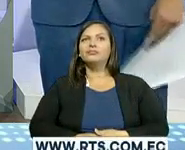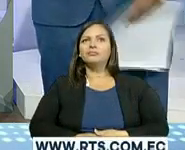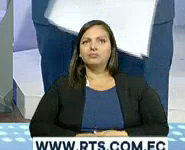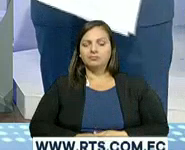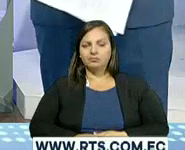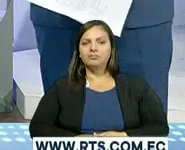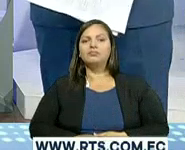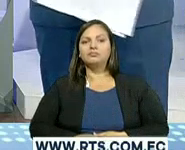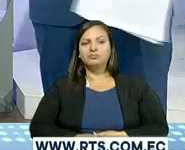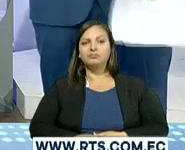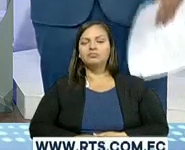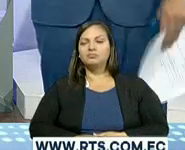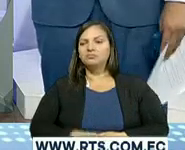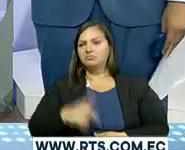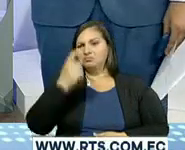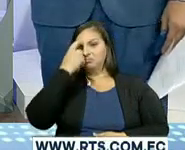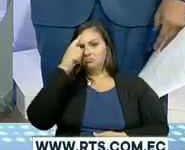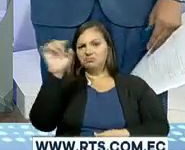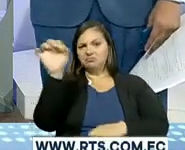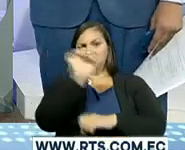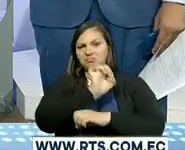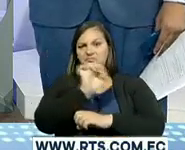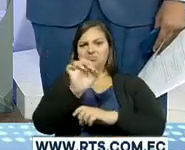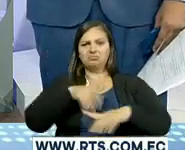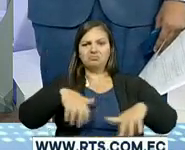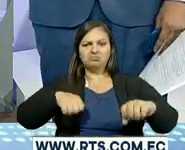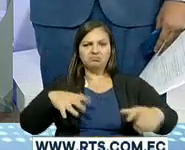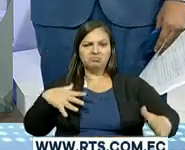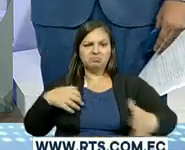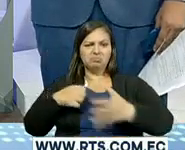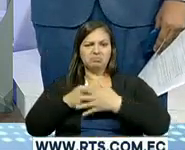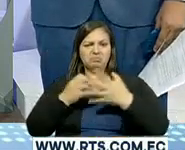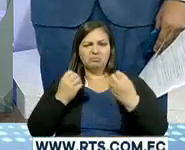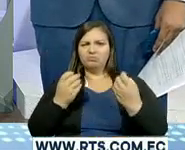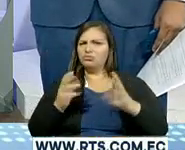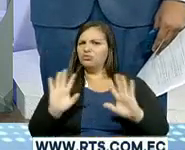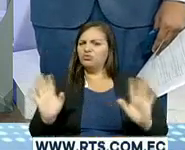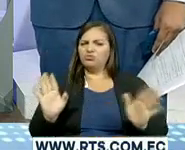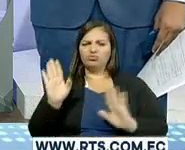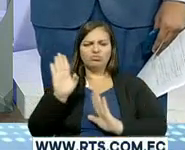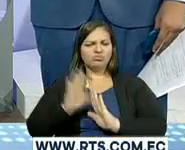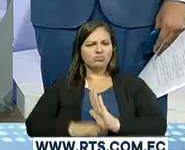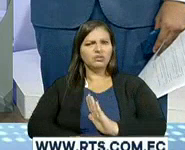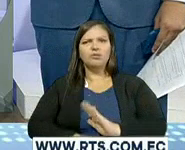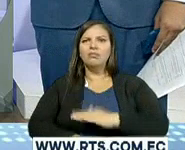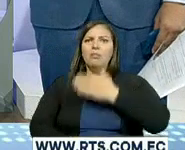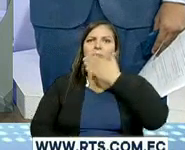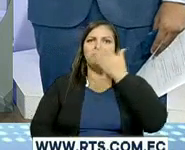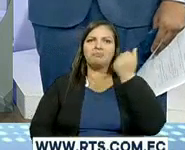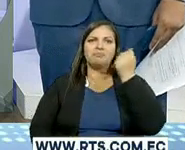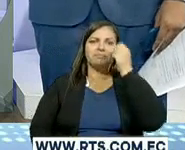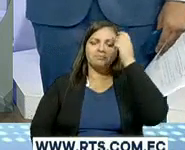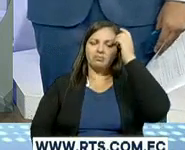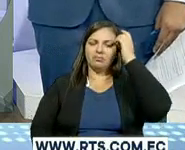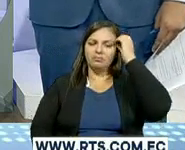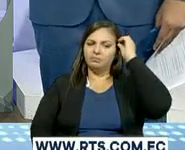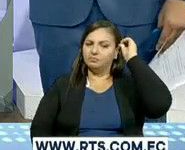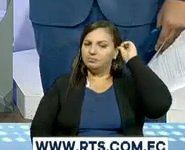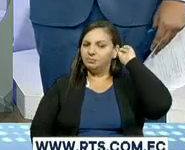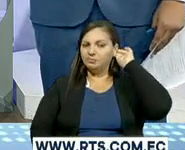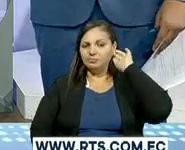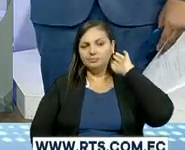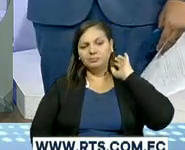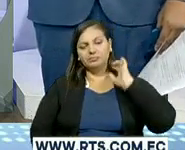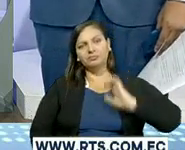disminuyendo o no ver absolutamente ningún accidente de tránsito. Bien, ya lo veníamos diciendo, lo estamos exigiendo, y sobre todo